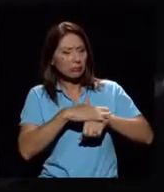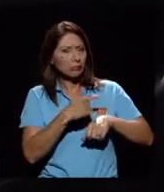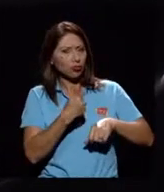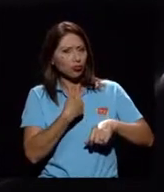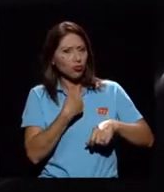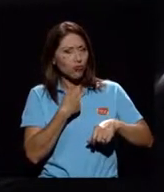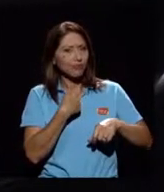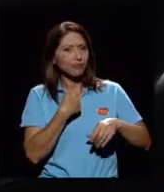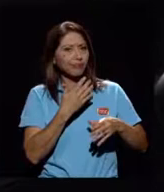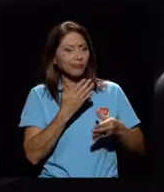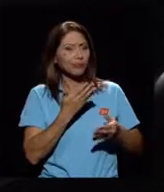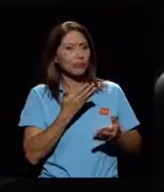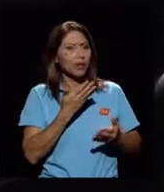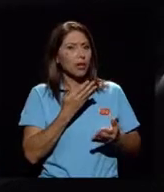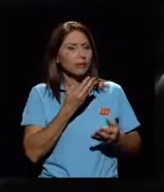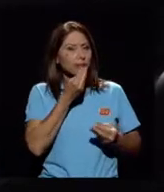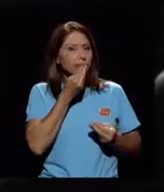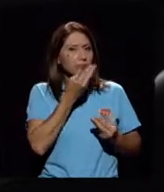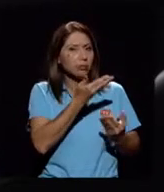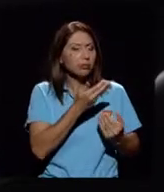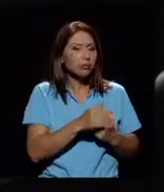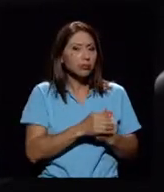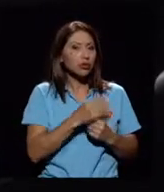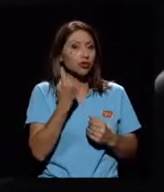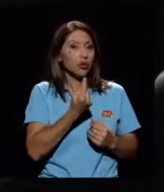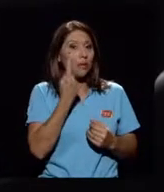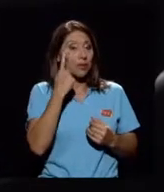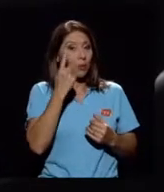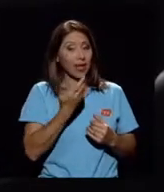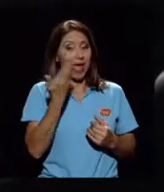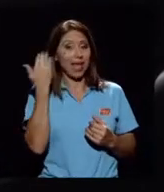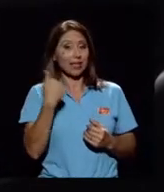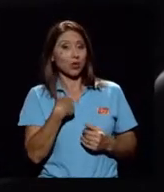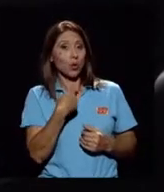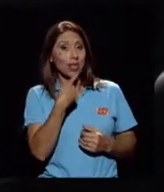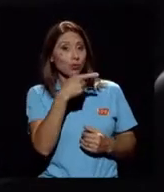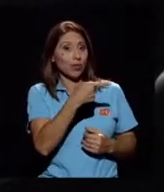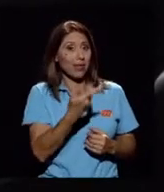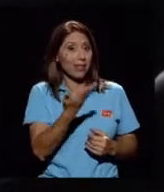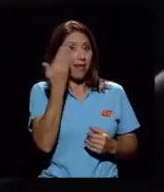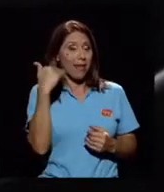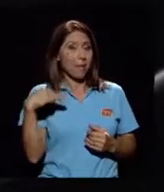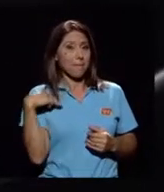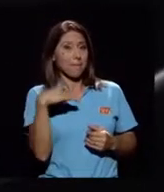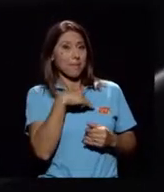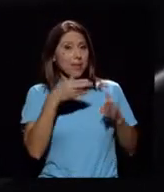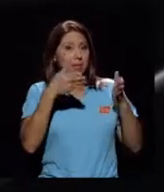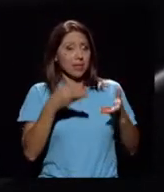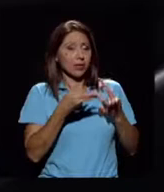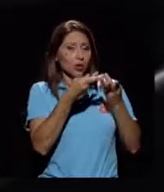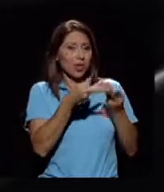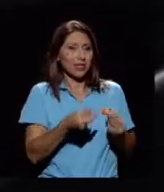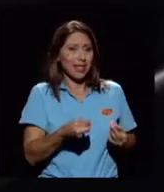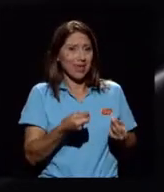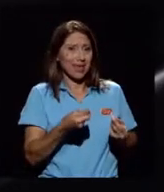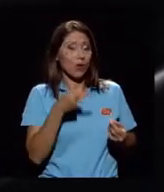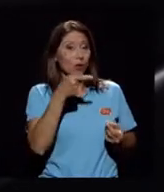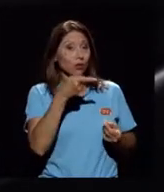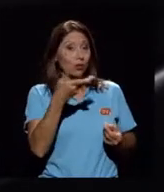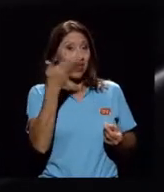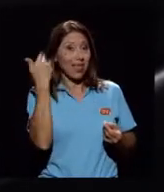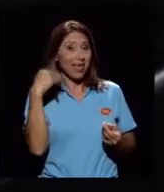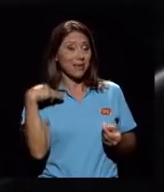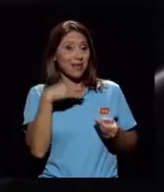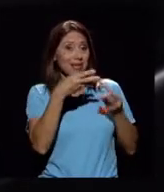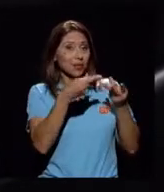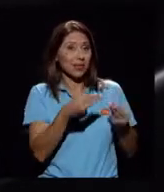interrumpirlo ahí nada más porque ahora que mencioné que usted fue ministro de hacienda cuando usted era mi disfraz cientas se creó una comisión